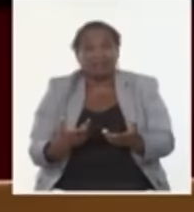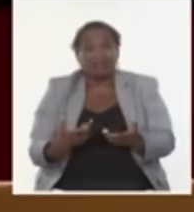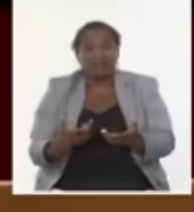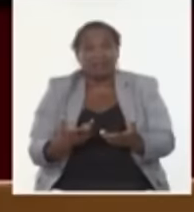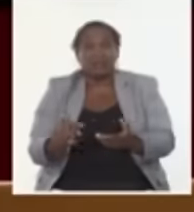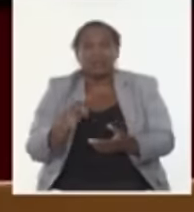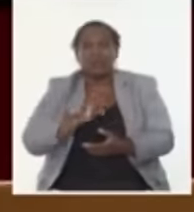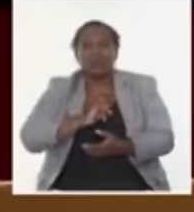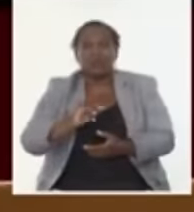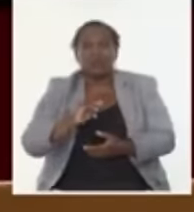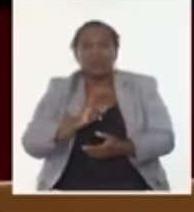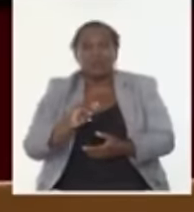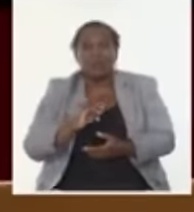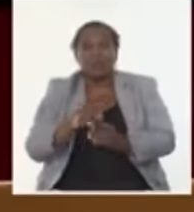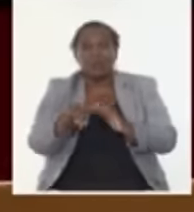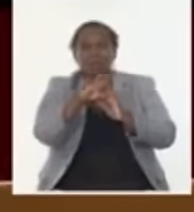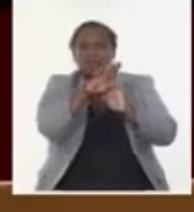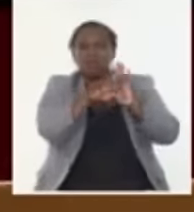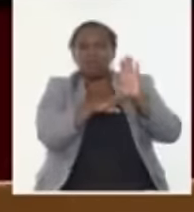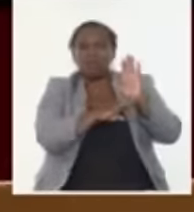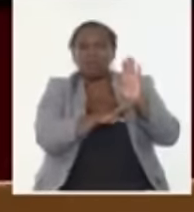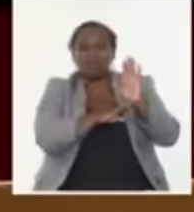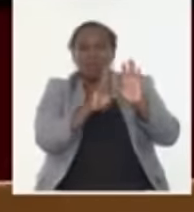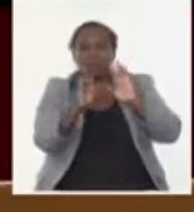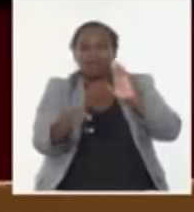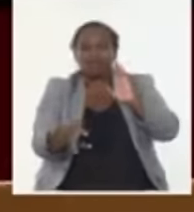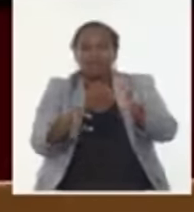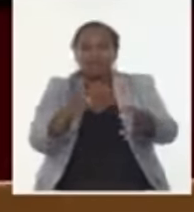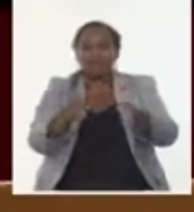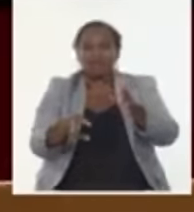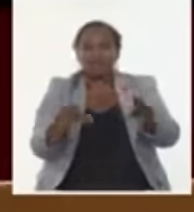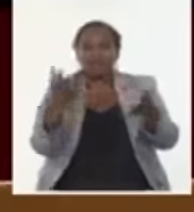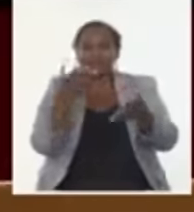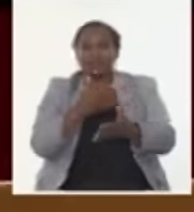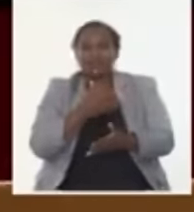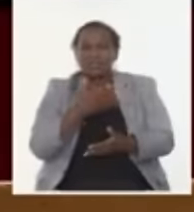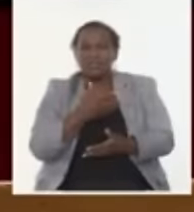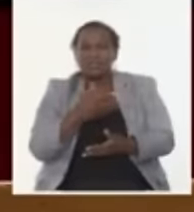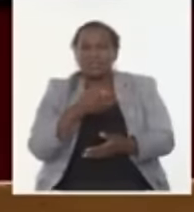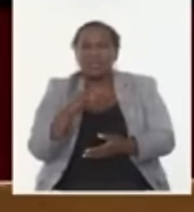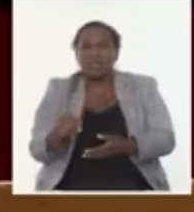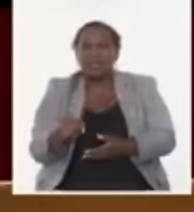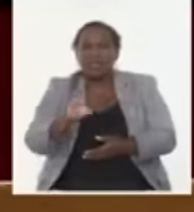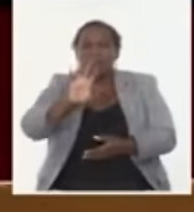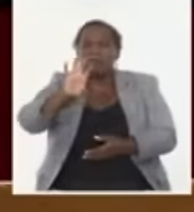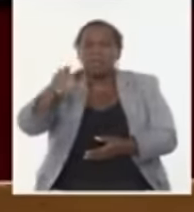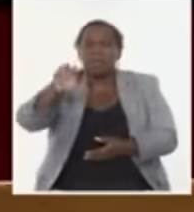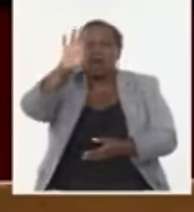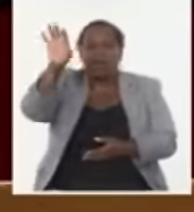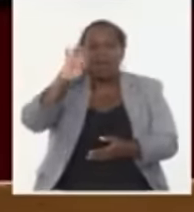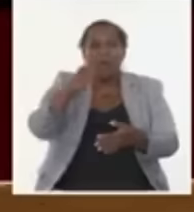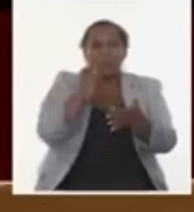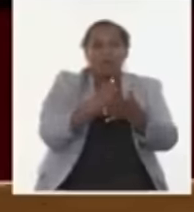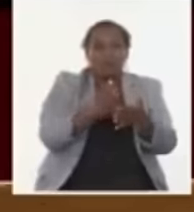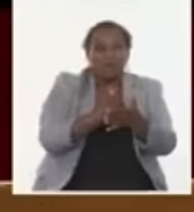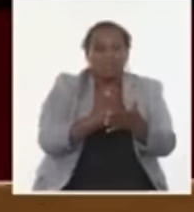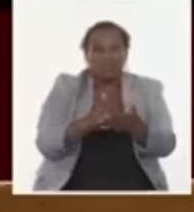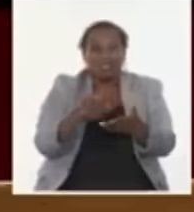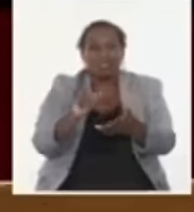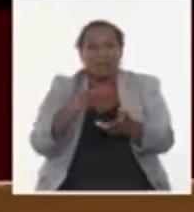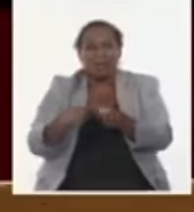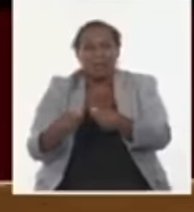extraterritorialidad de las medidas dirigidas esencialmente sobre los bancos, empresas,